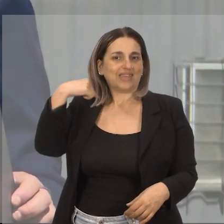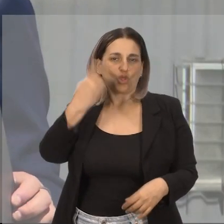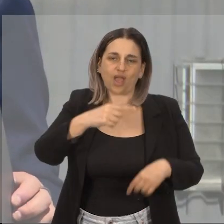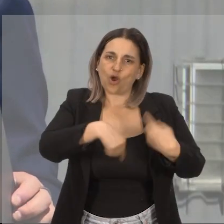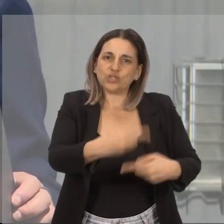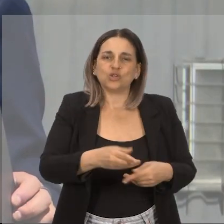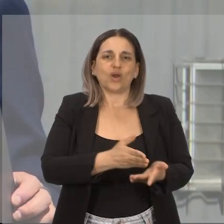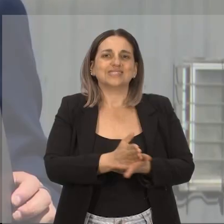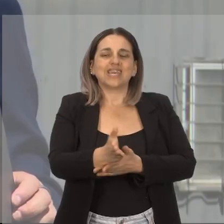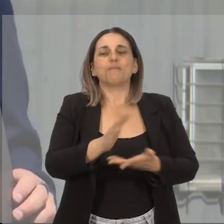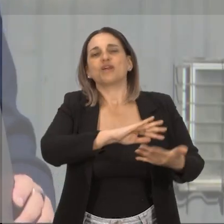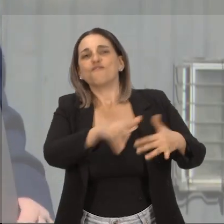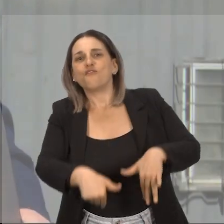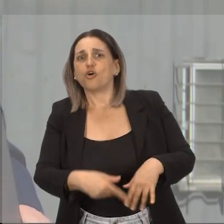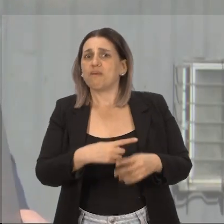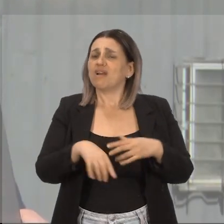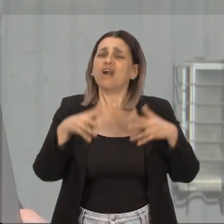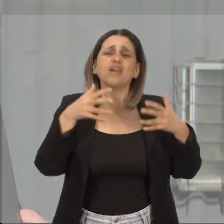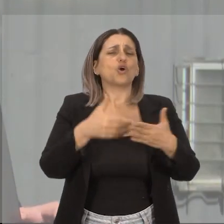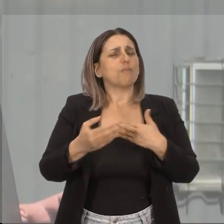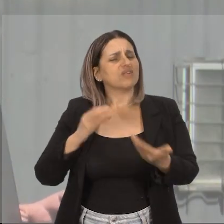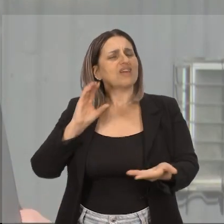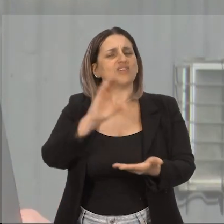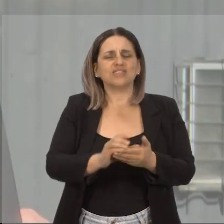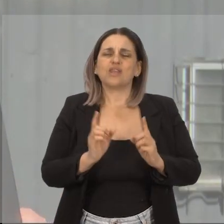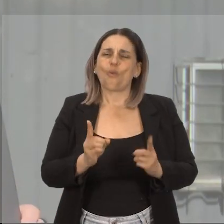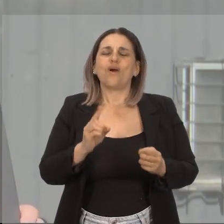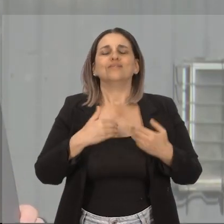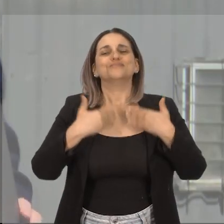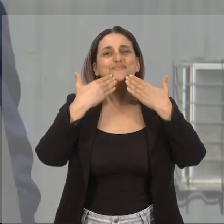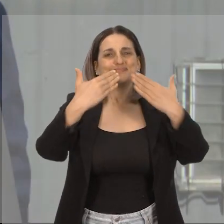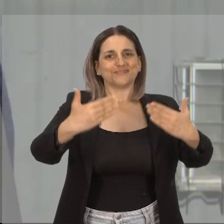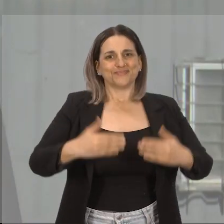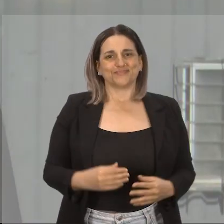y a no dejar de lado nunca el sentido de riesgo cuando uno cree que las cosas pueden andar. Muchas gracias.